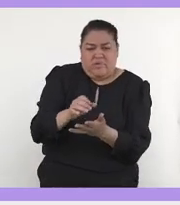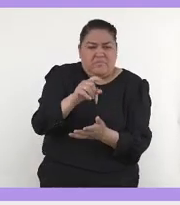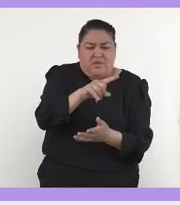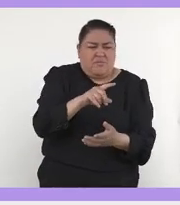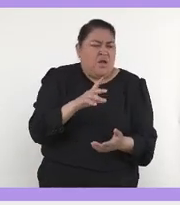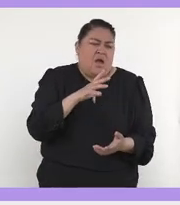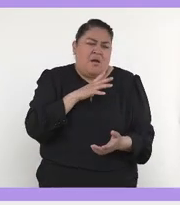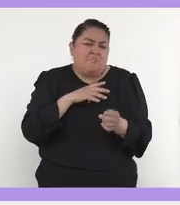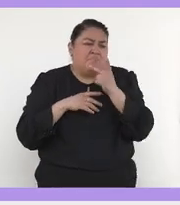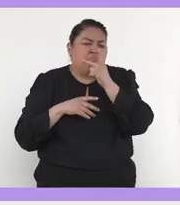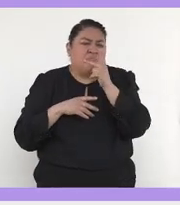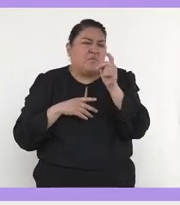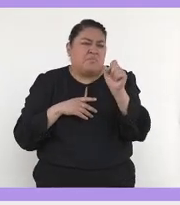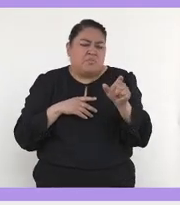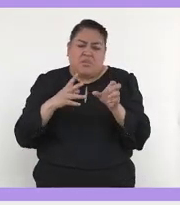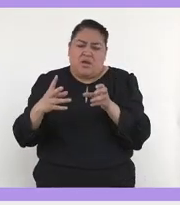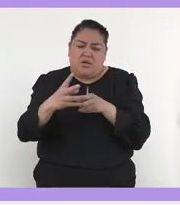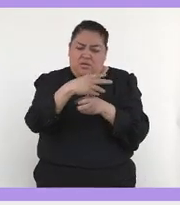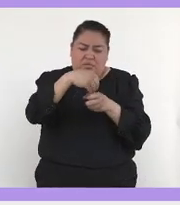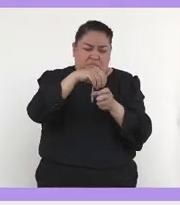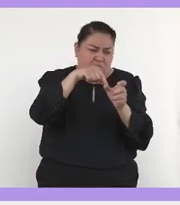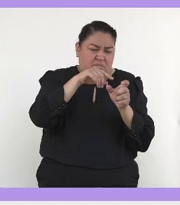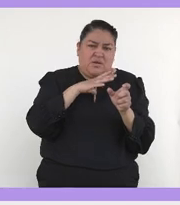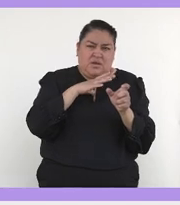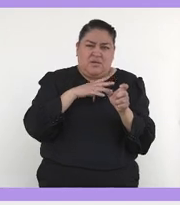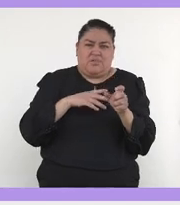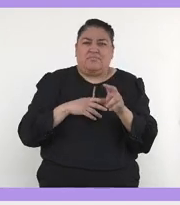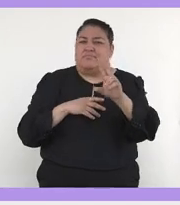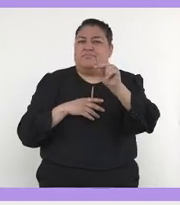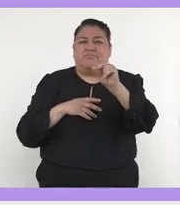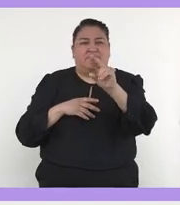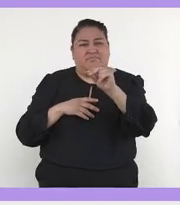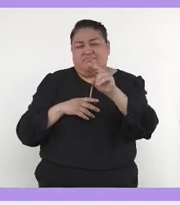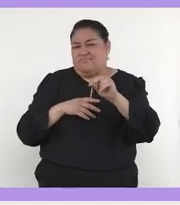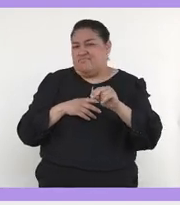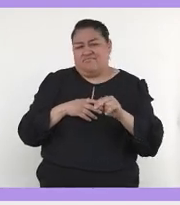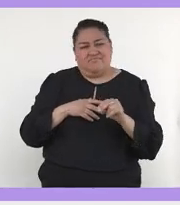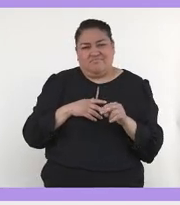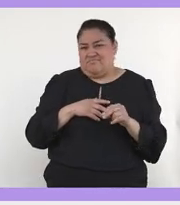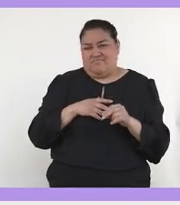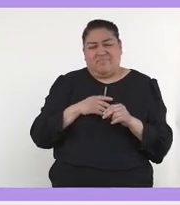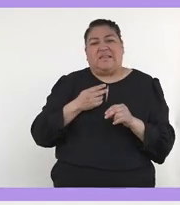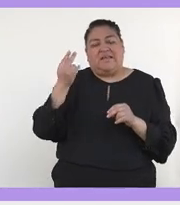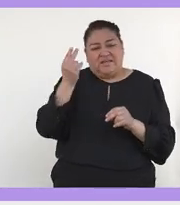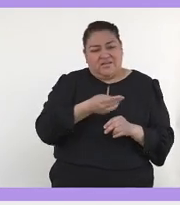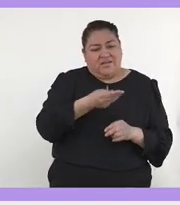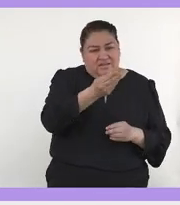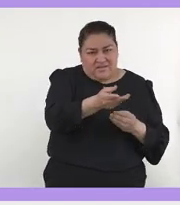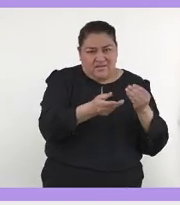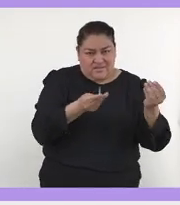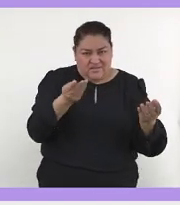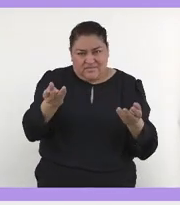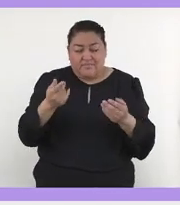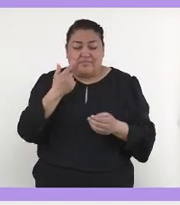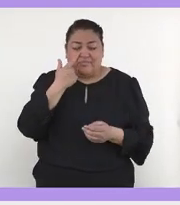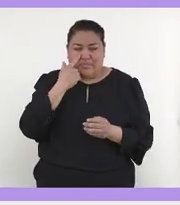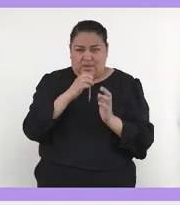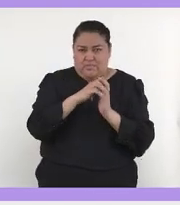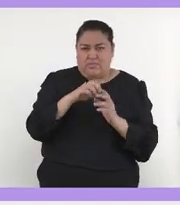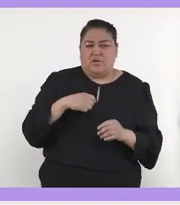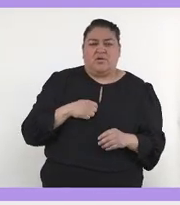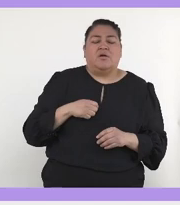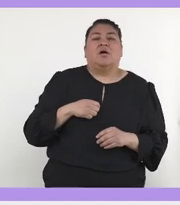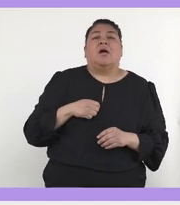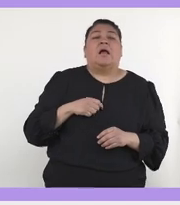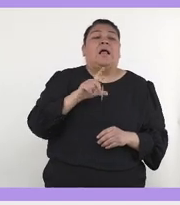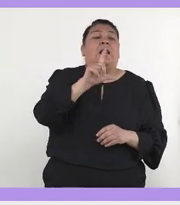incluidas y yo sé porque me lo acaban de decir Ana Katy te estoy hablando yo a mí no me gusta utilizar la e cómo voy a